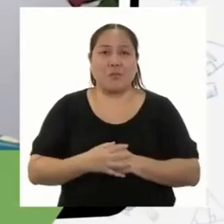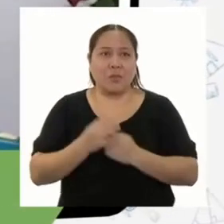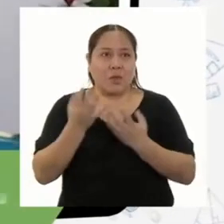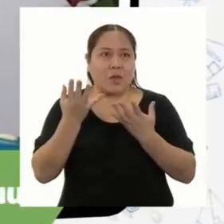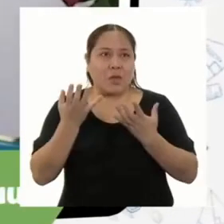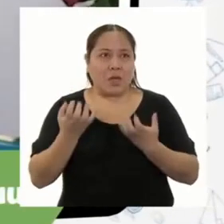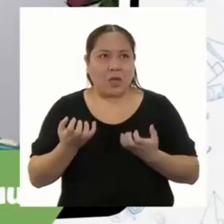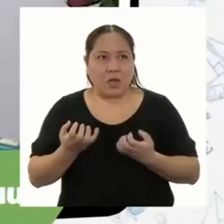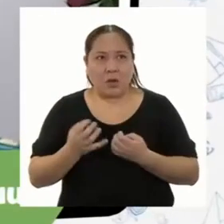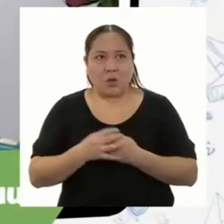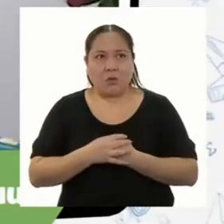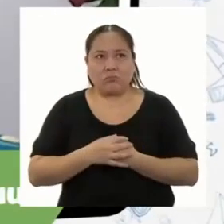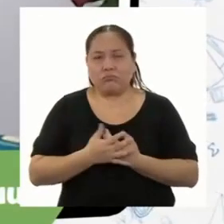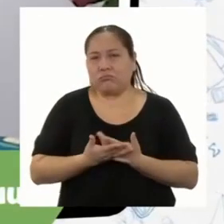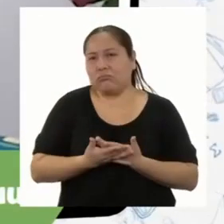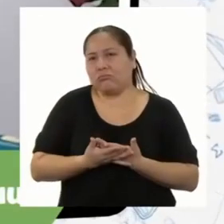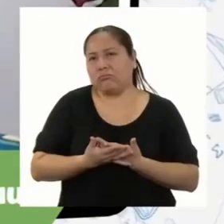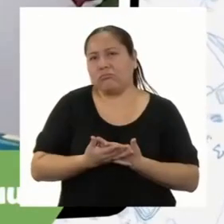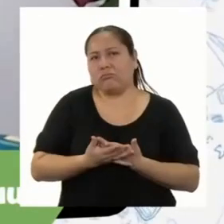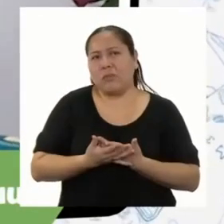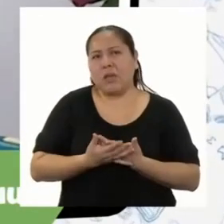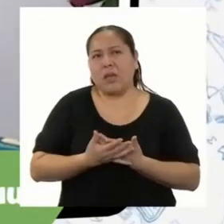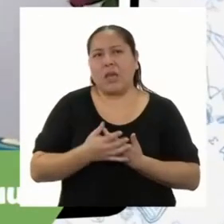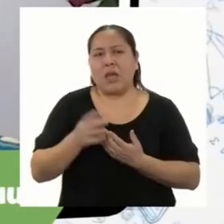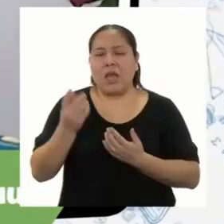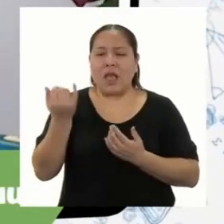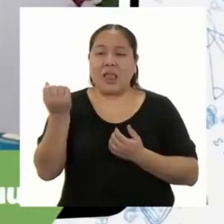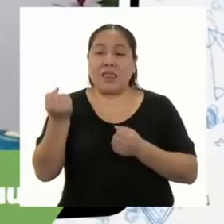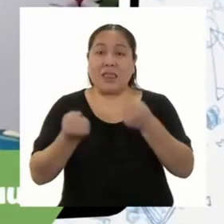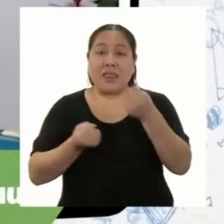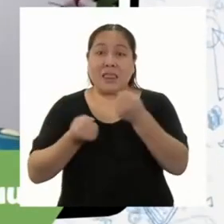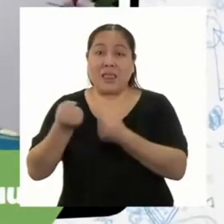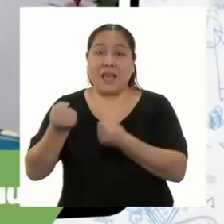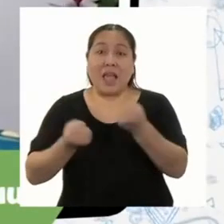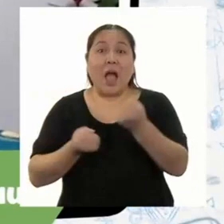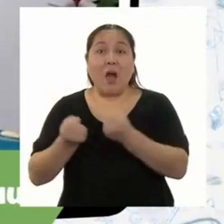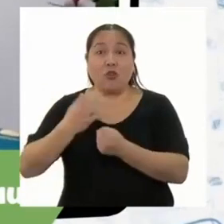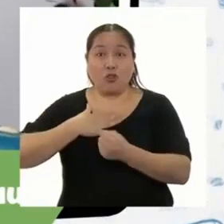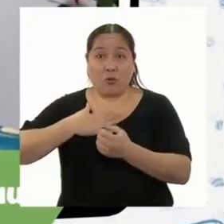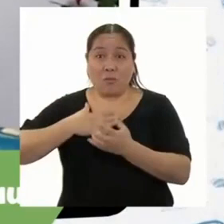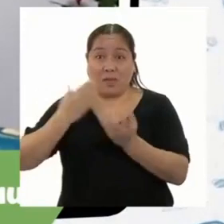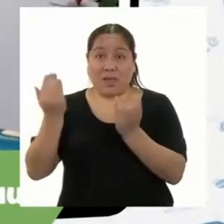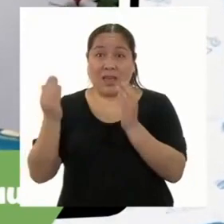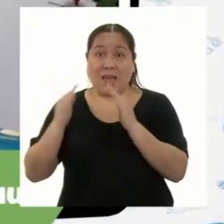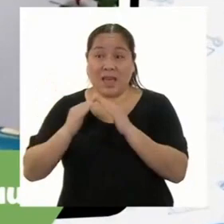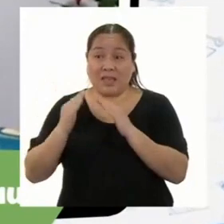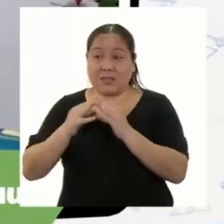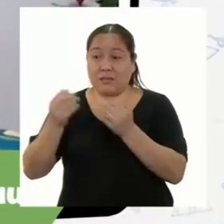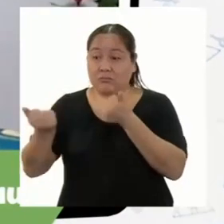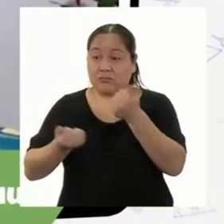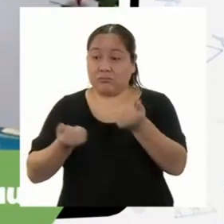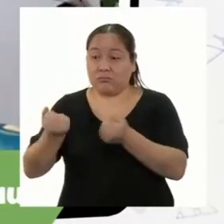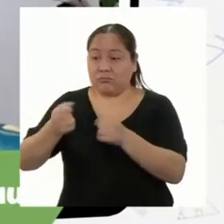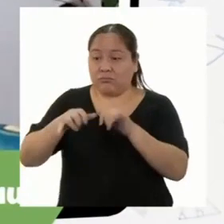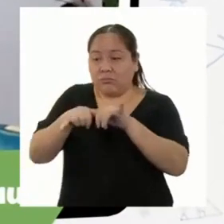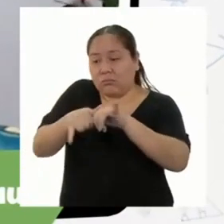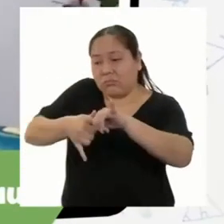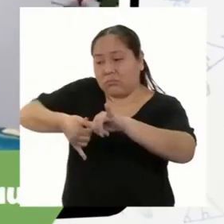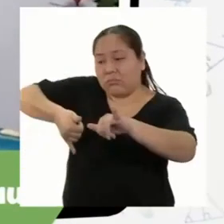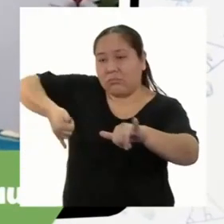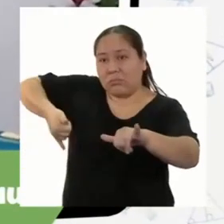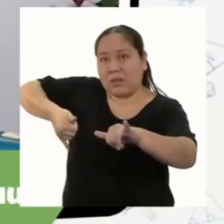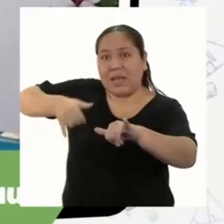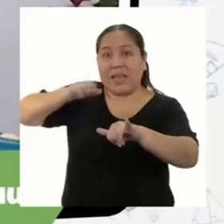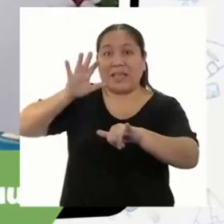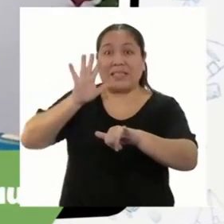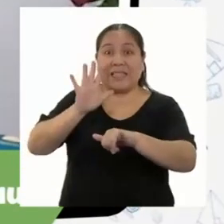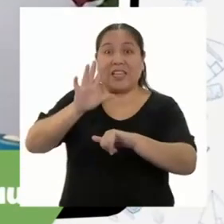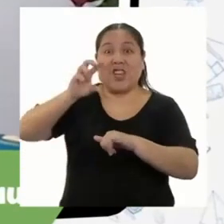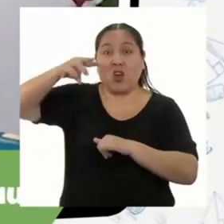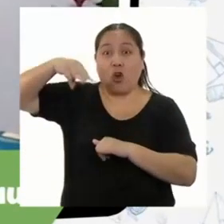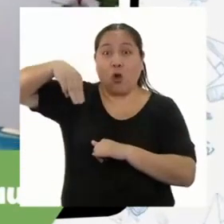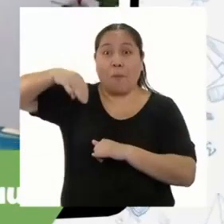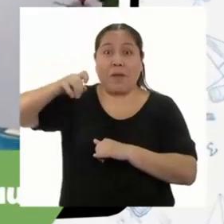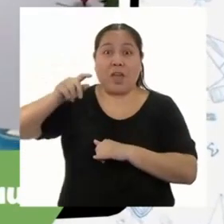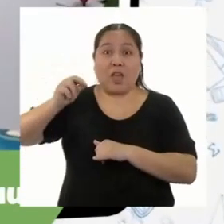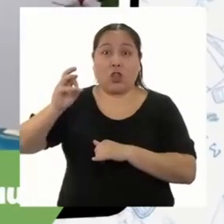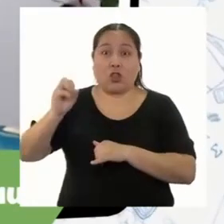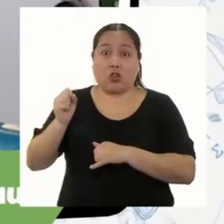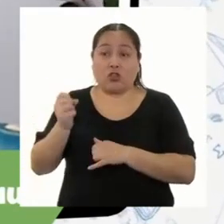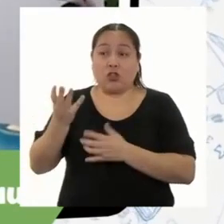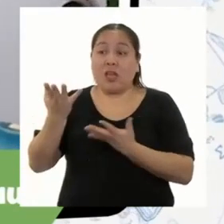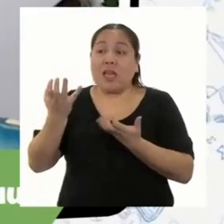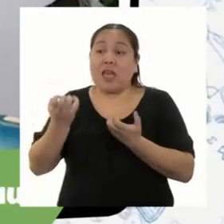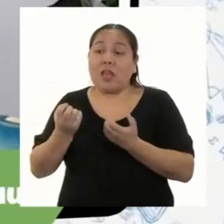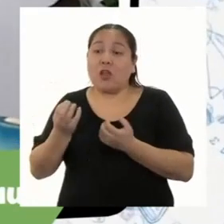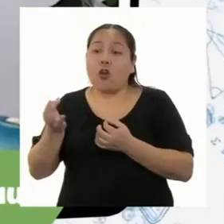hacer un dibujo a escala del auto que tenemos aquí en casa, que con una wincha he podido averiguar que mide 5 metros y lo